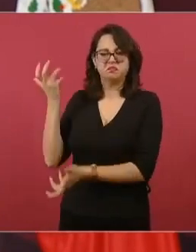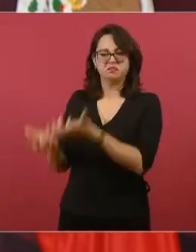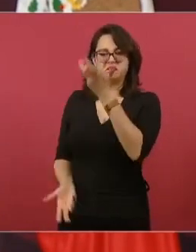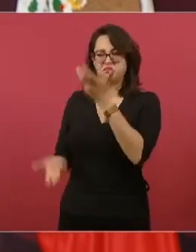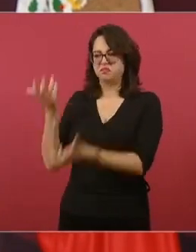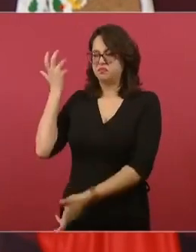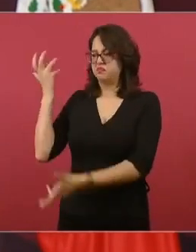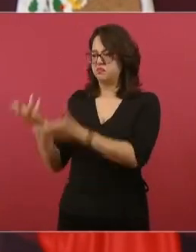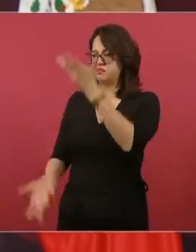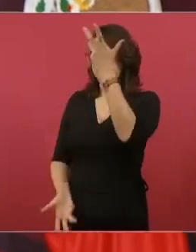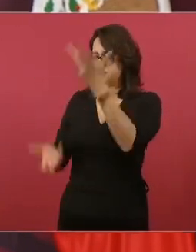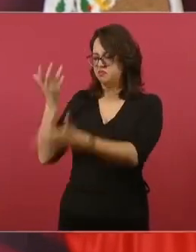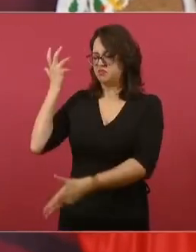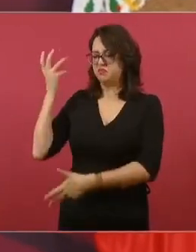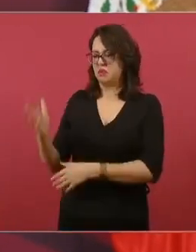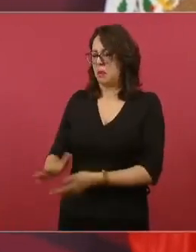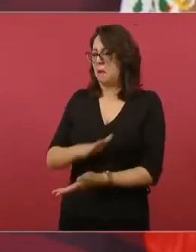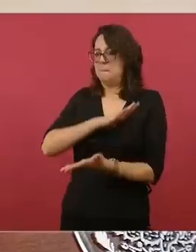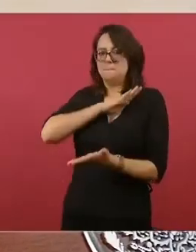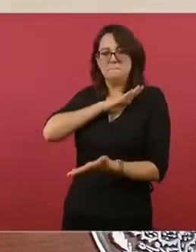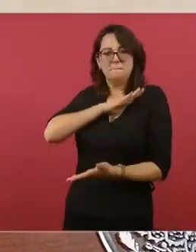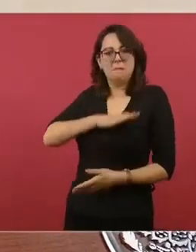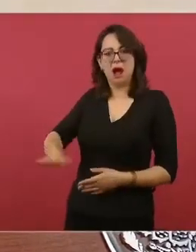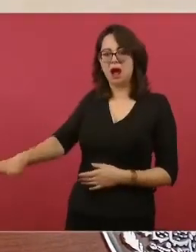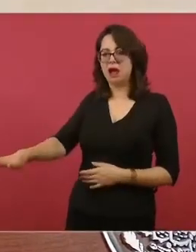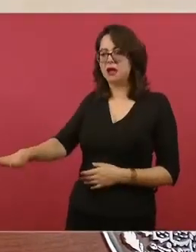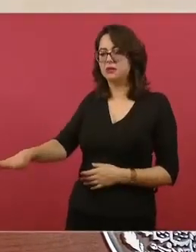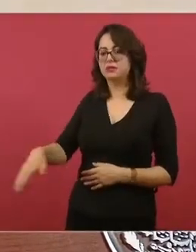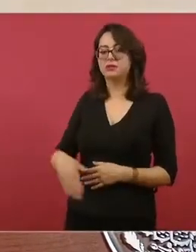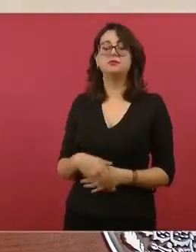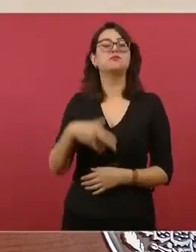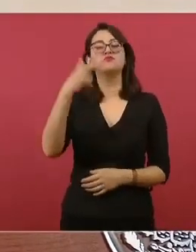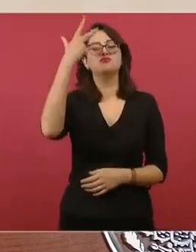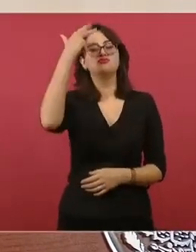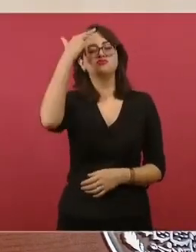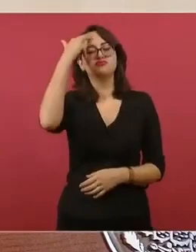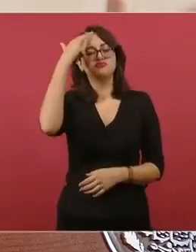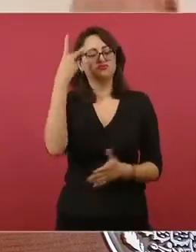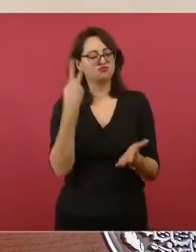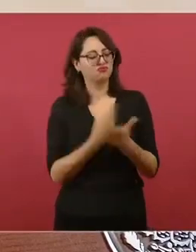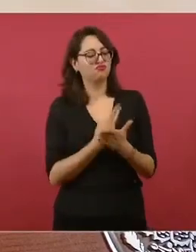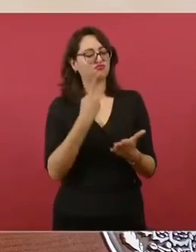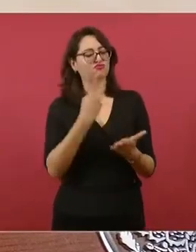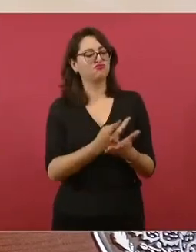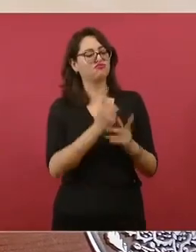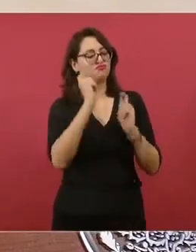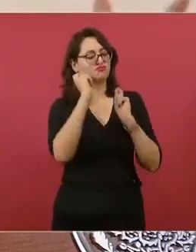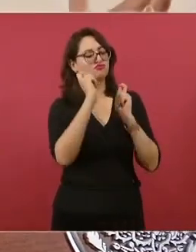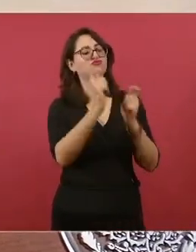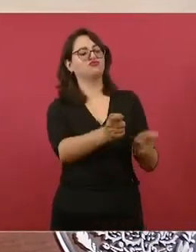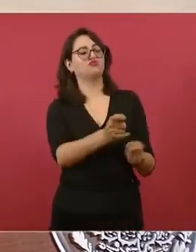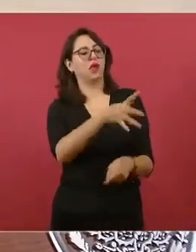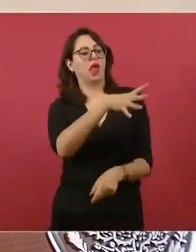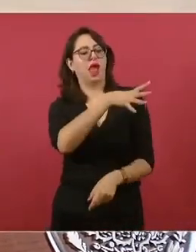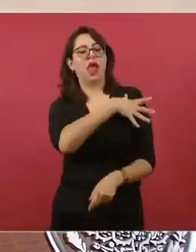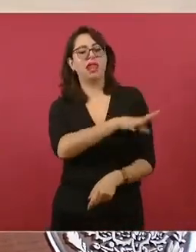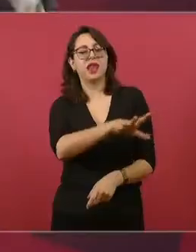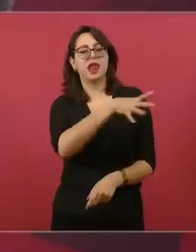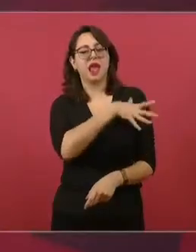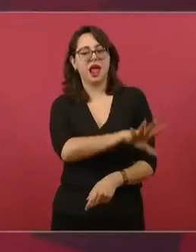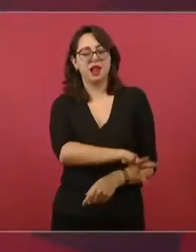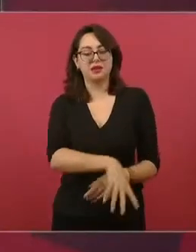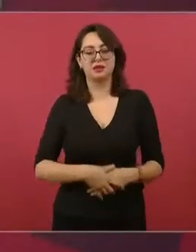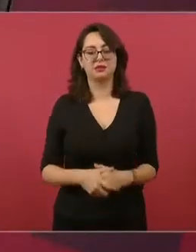Díaz lo ascendió a general. Bueno, cuando se da la traición, que